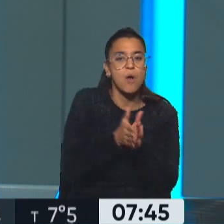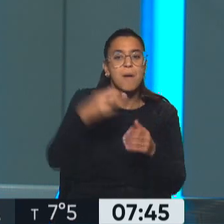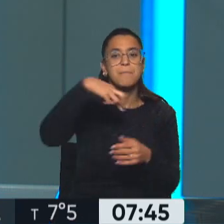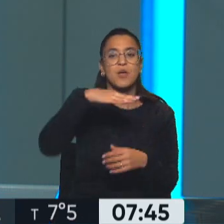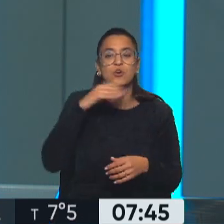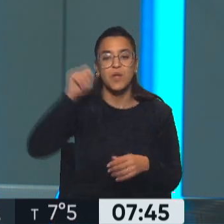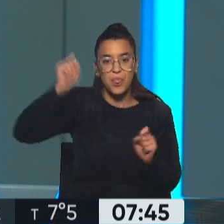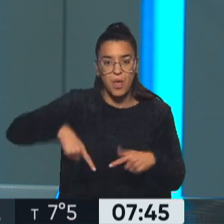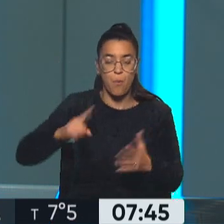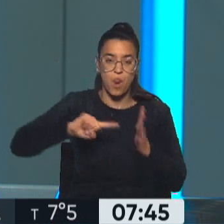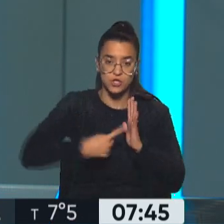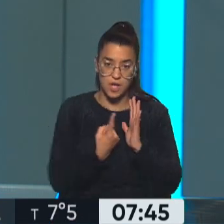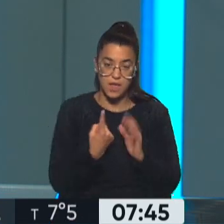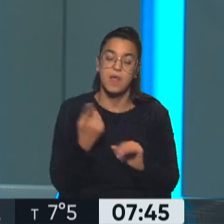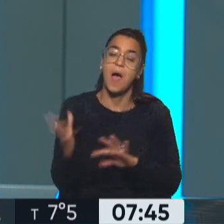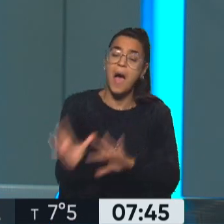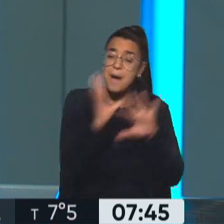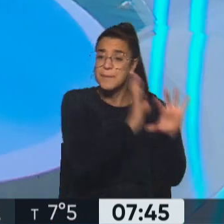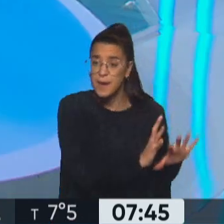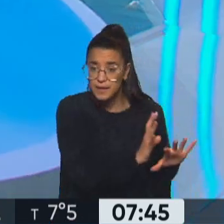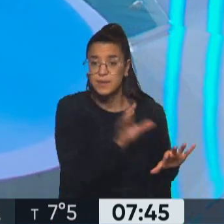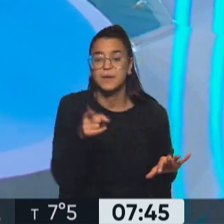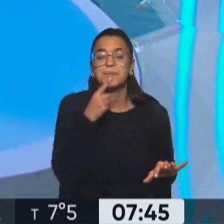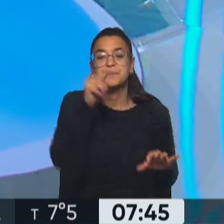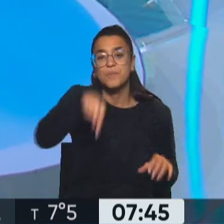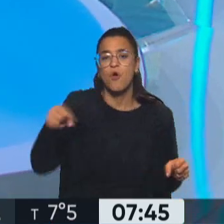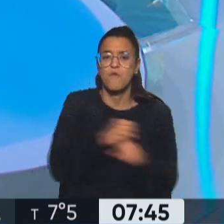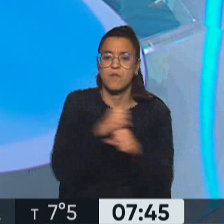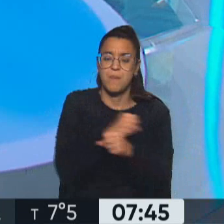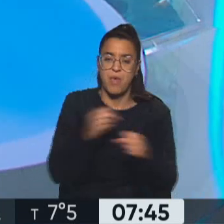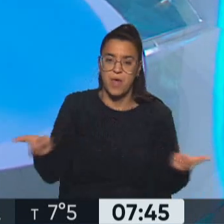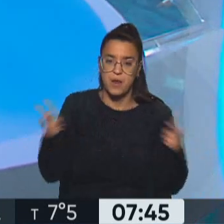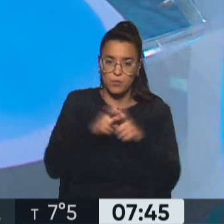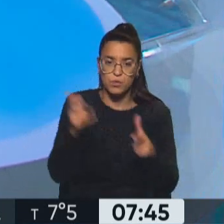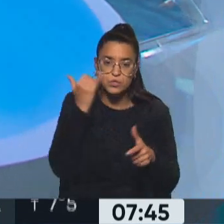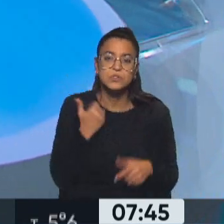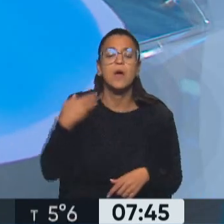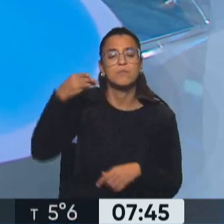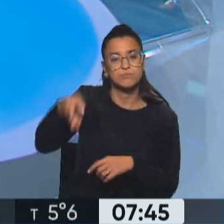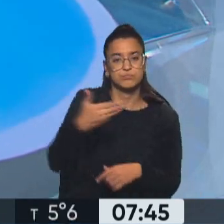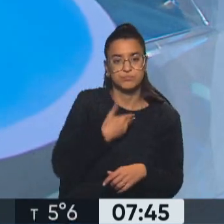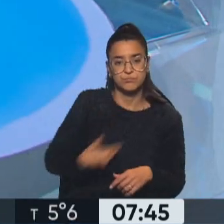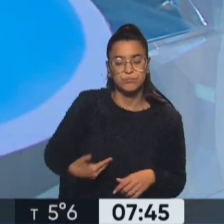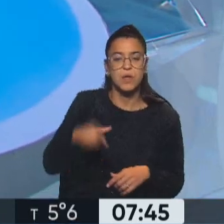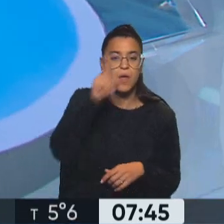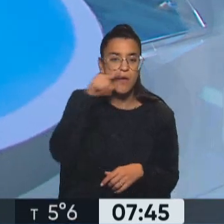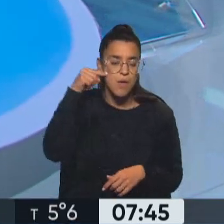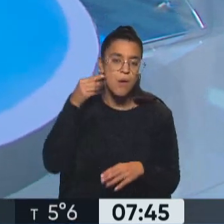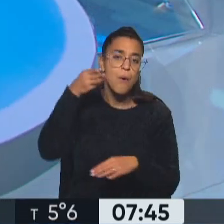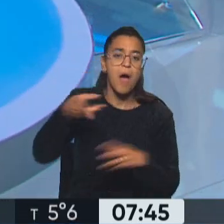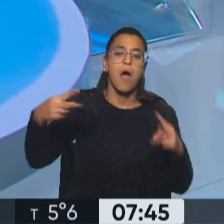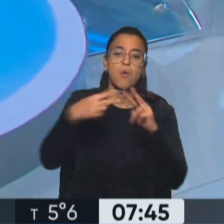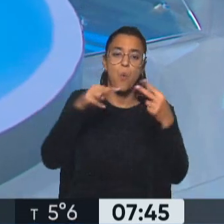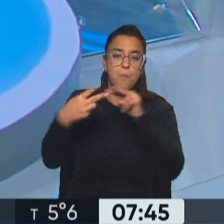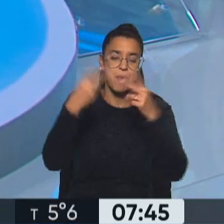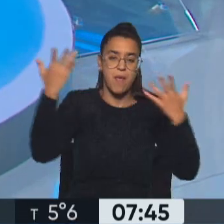de la ciudad de Buenos Aires. Al margen de esto, está confirmada la reunión, está confirmada la asistencia del presidente Alberto Fernández a la Cumbre de las